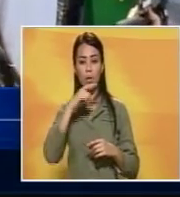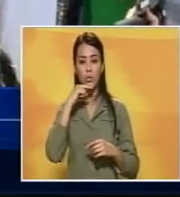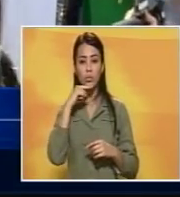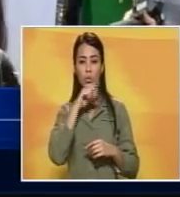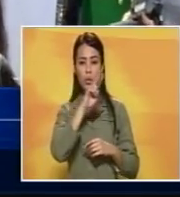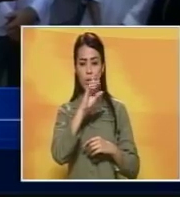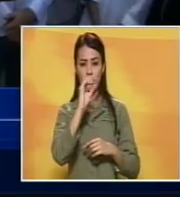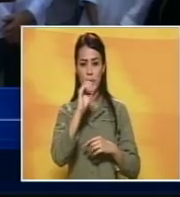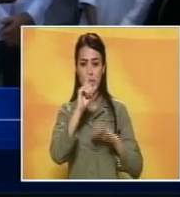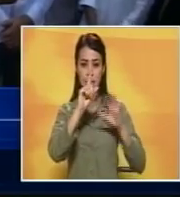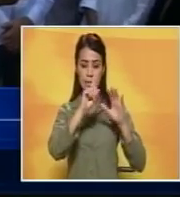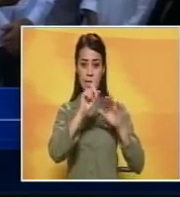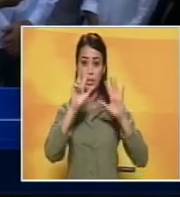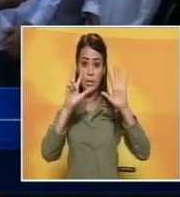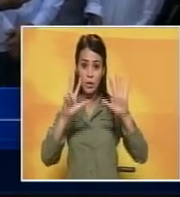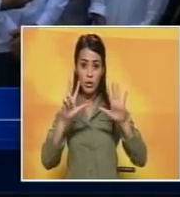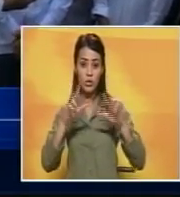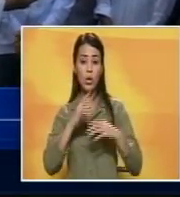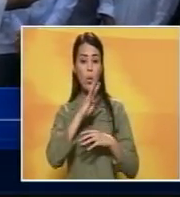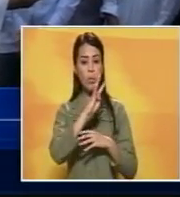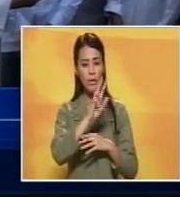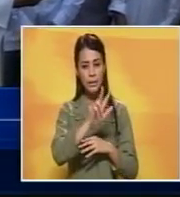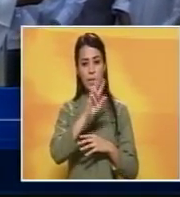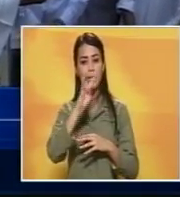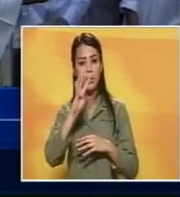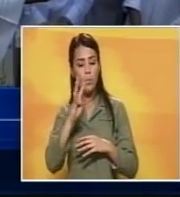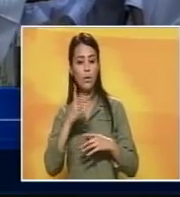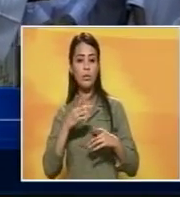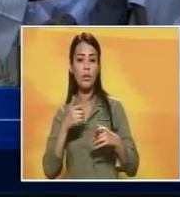se estará culminando la 3ª y 4ª etapa de este